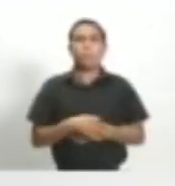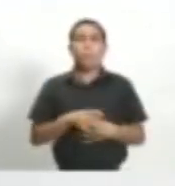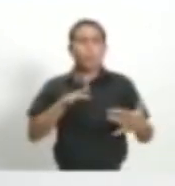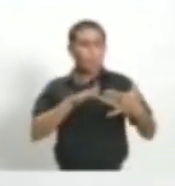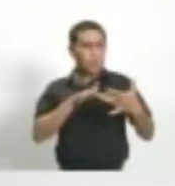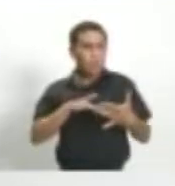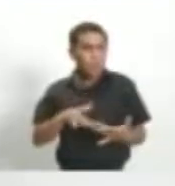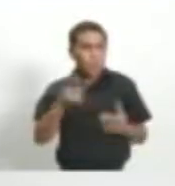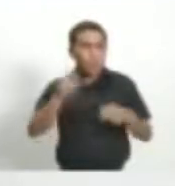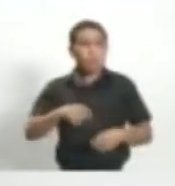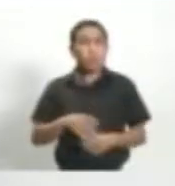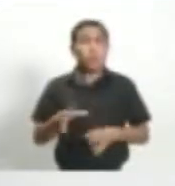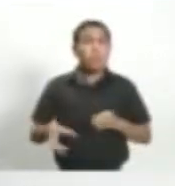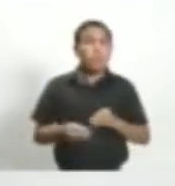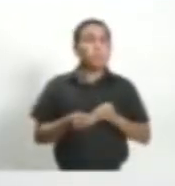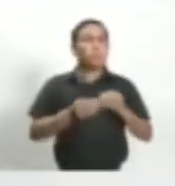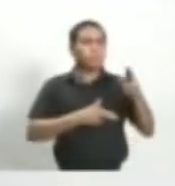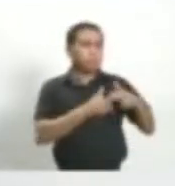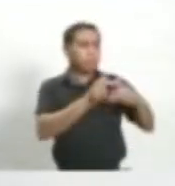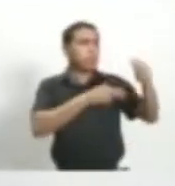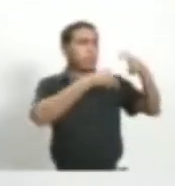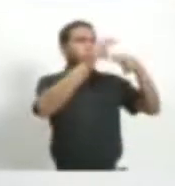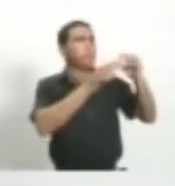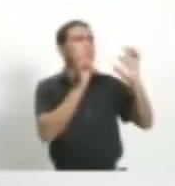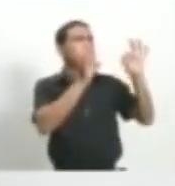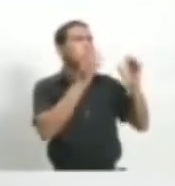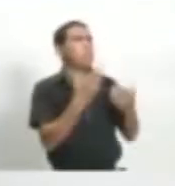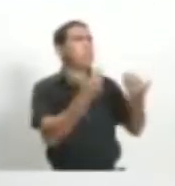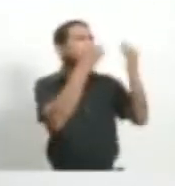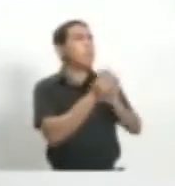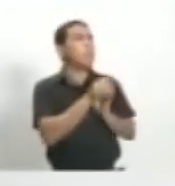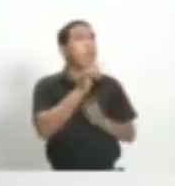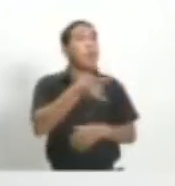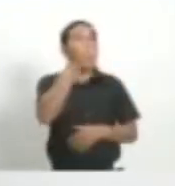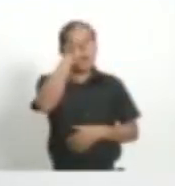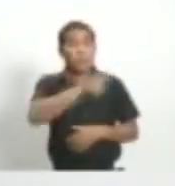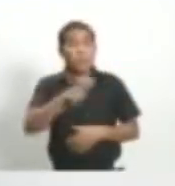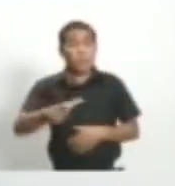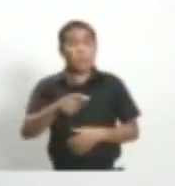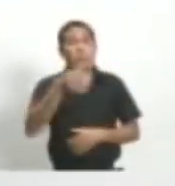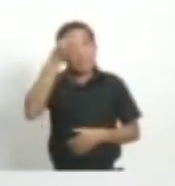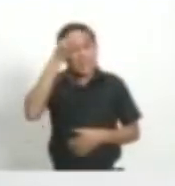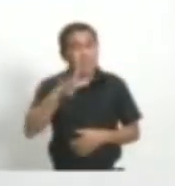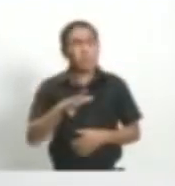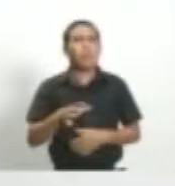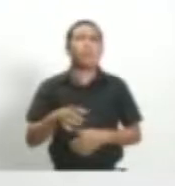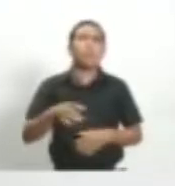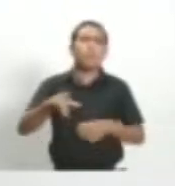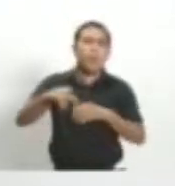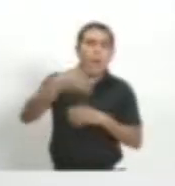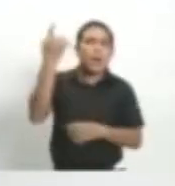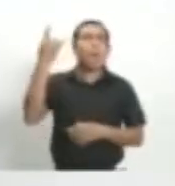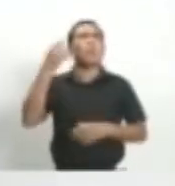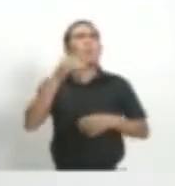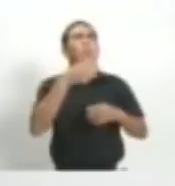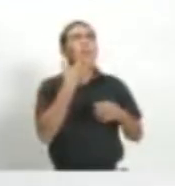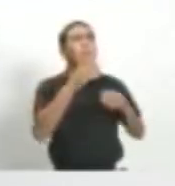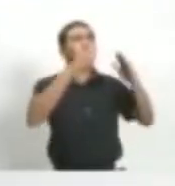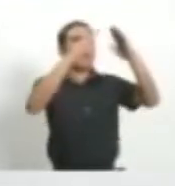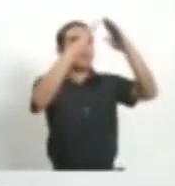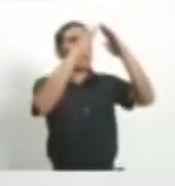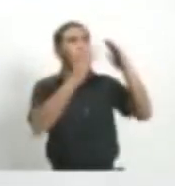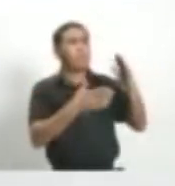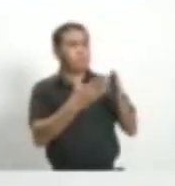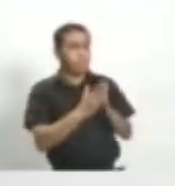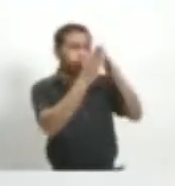nosotros recibido el inmueble, la persona sufre algún tipo de agrietamiento o de fisura en su obra. Esto ya es un tema de